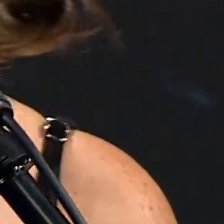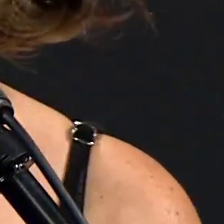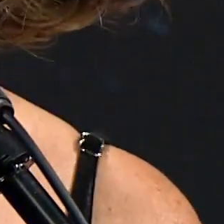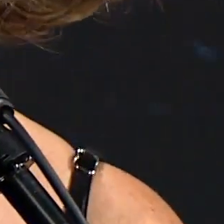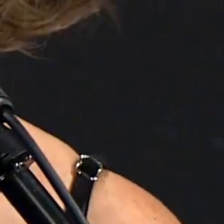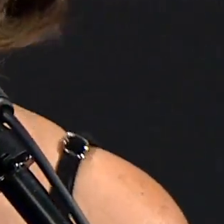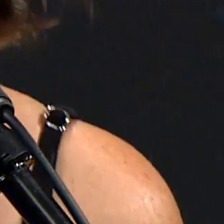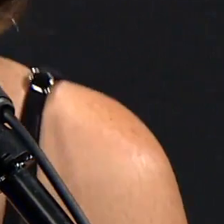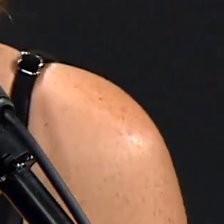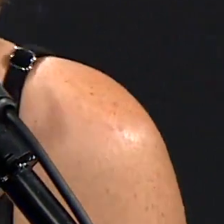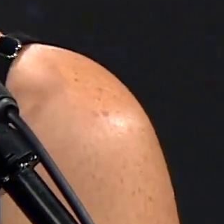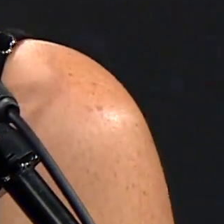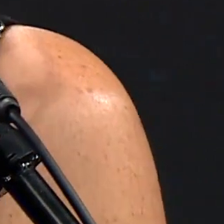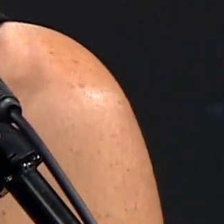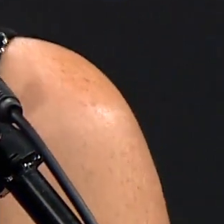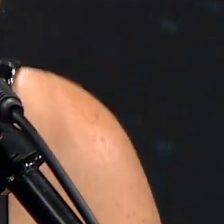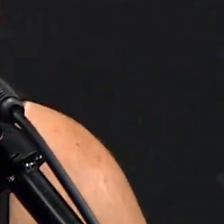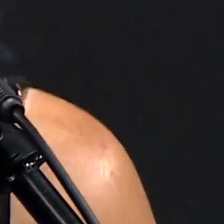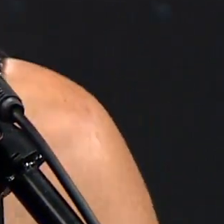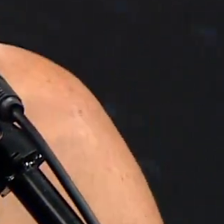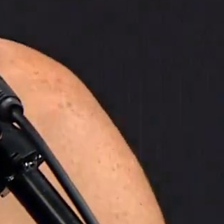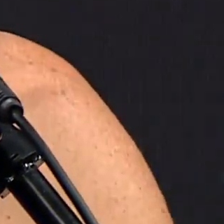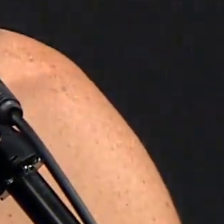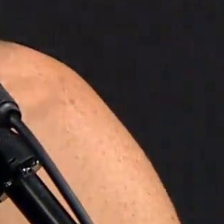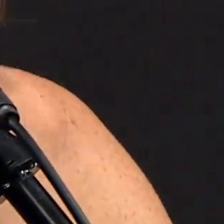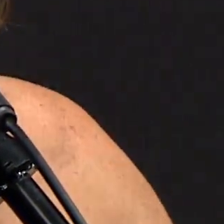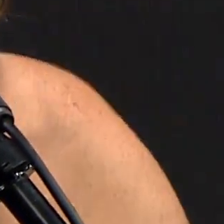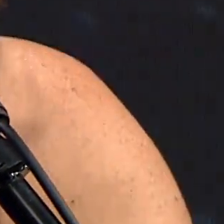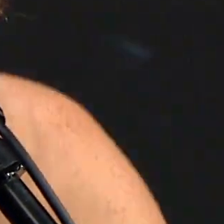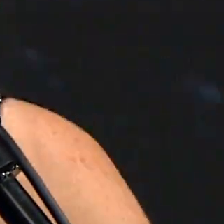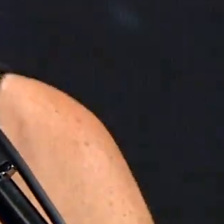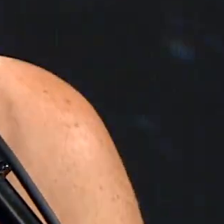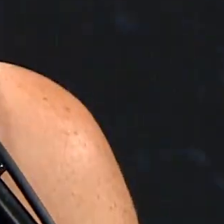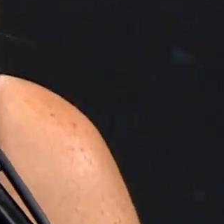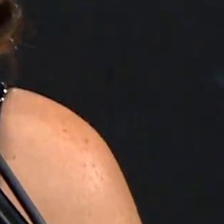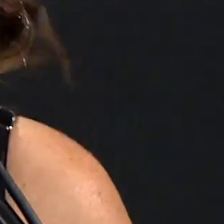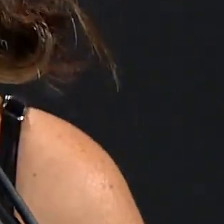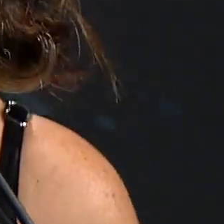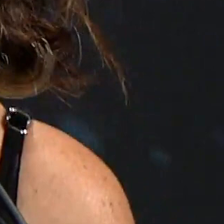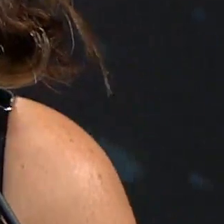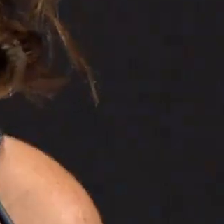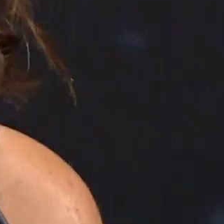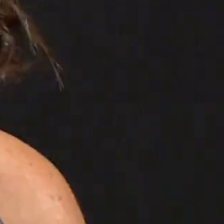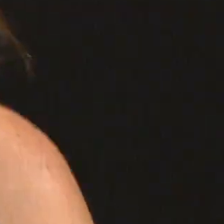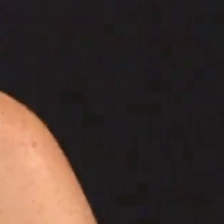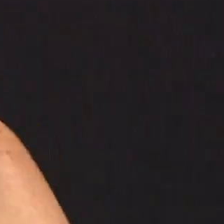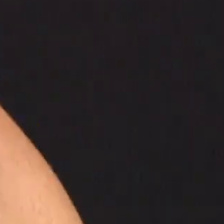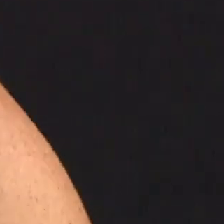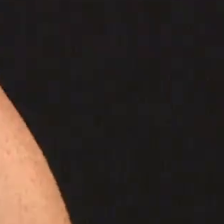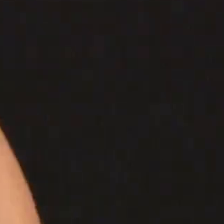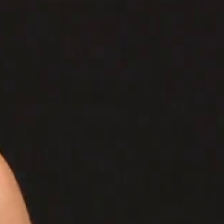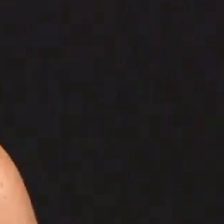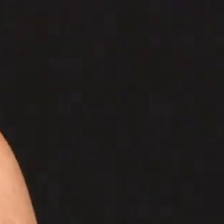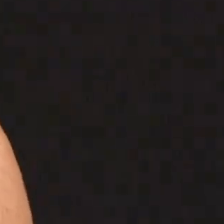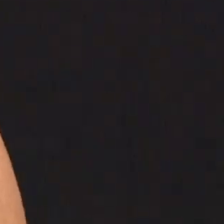Aunque lo intentes reparar al extremo. Hacia